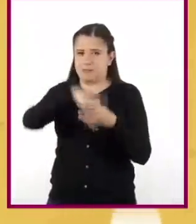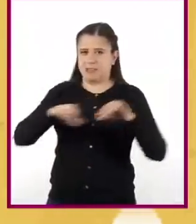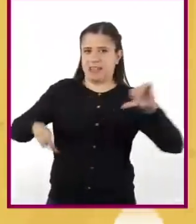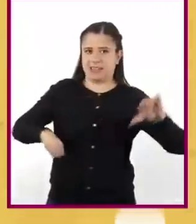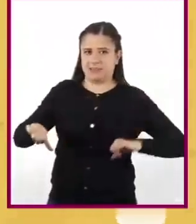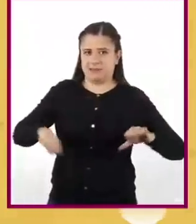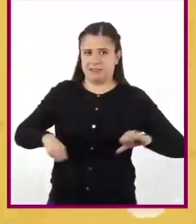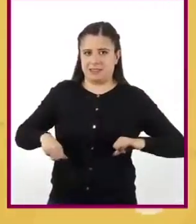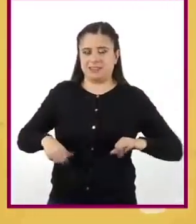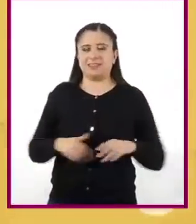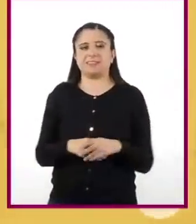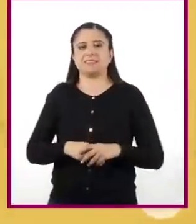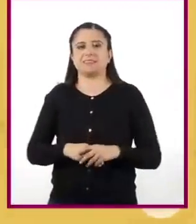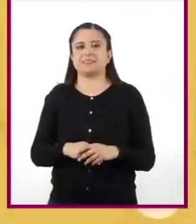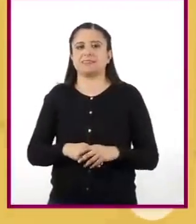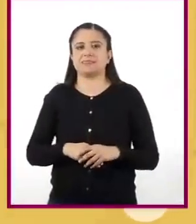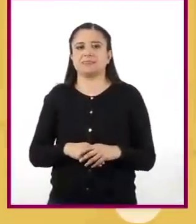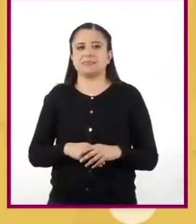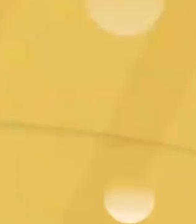experiencias.